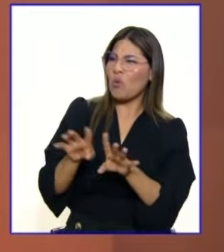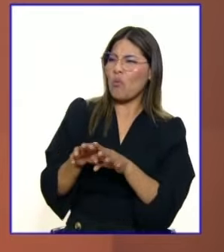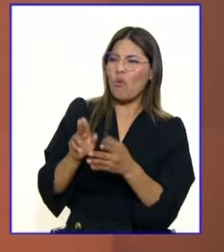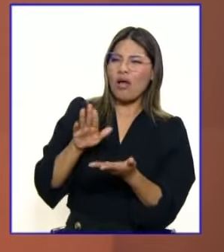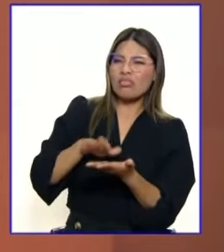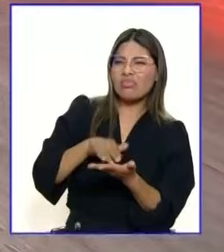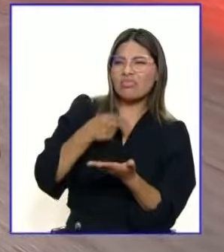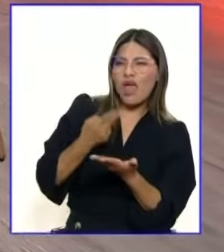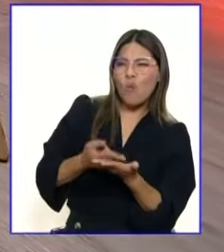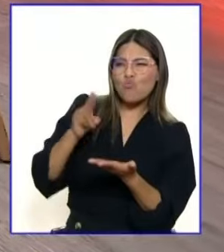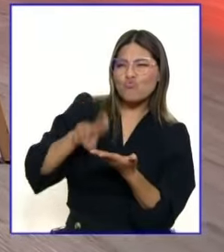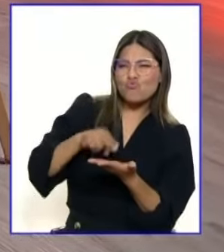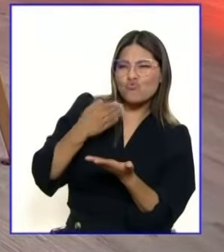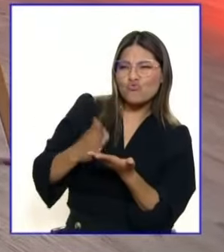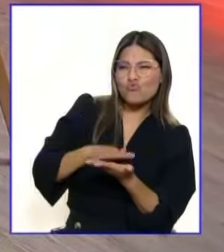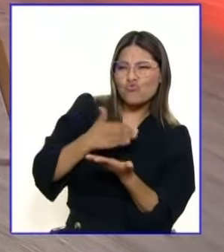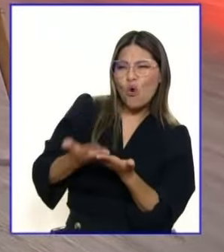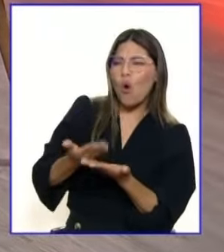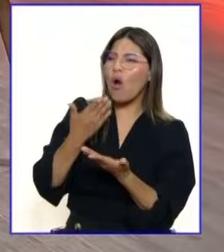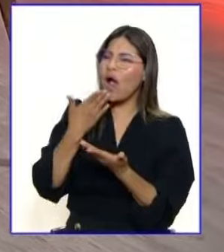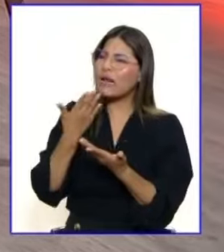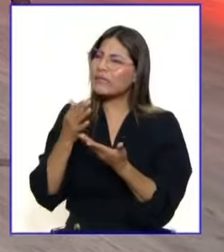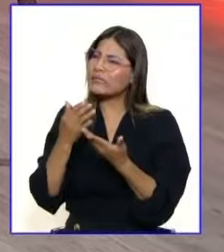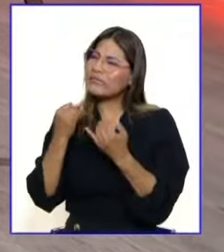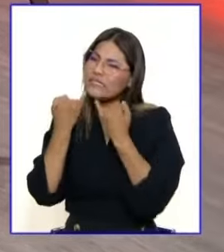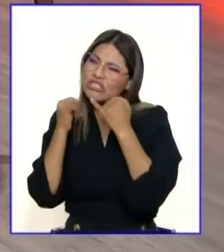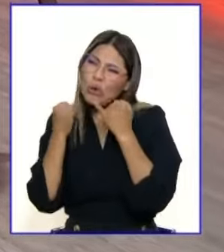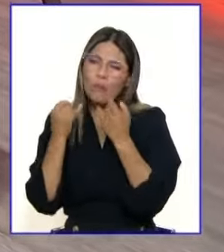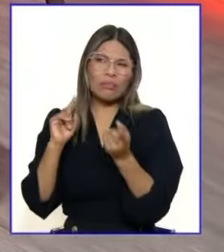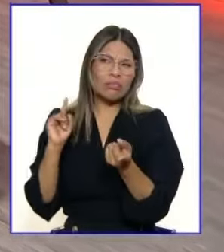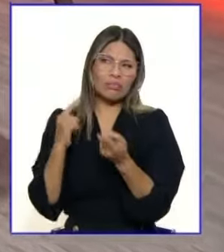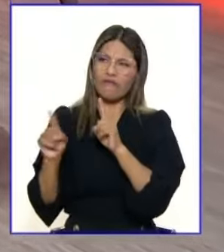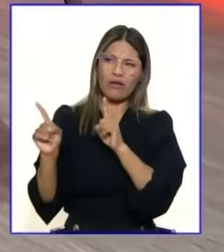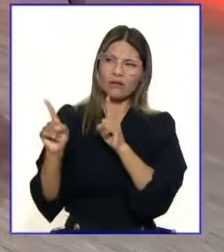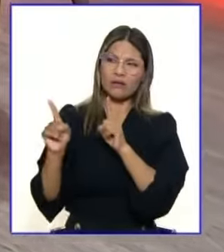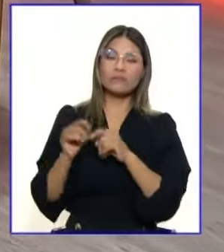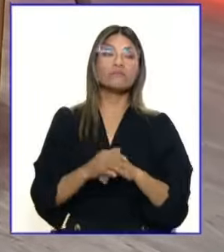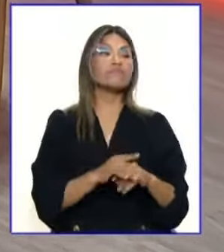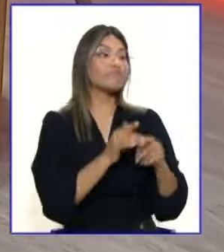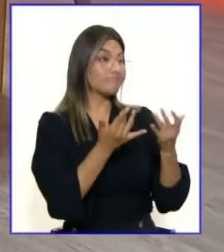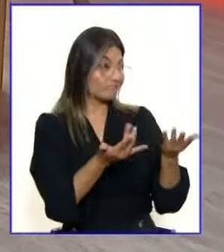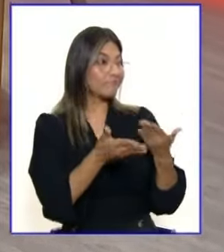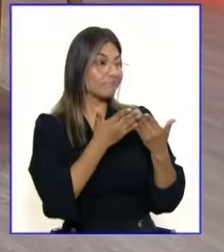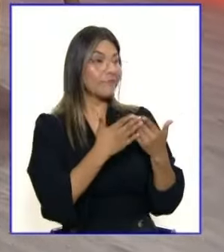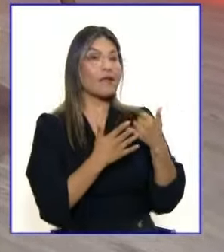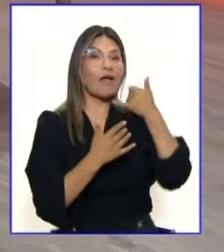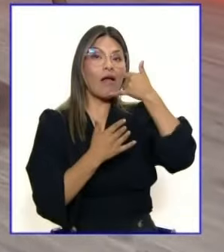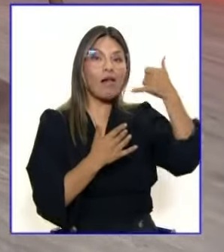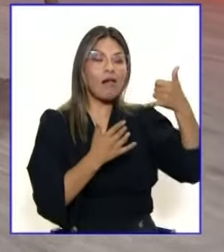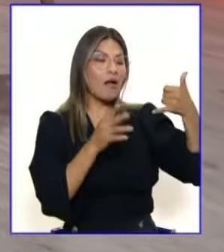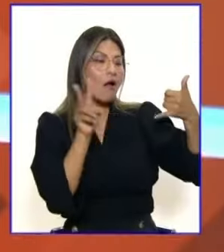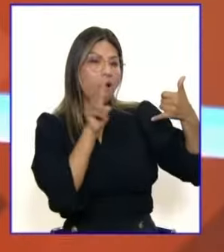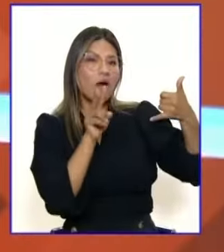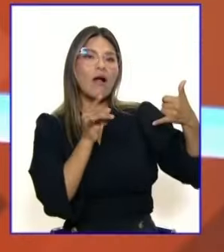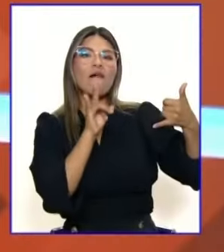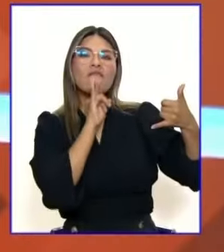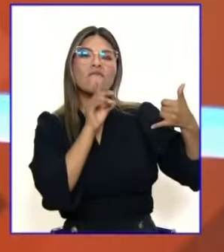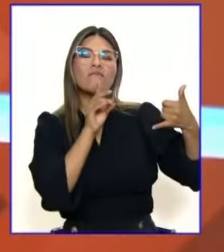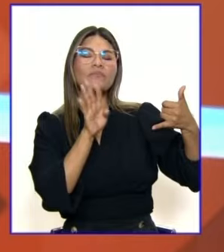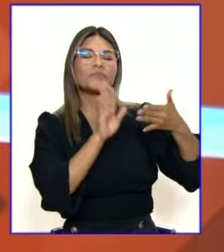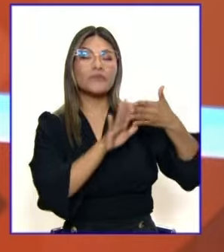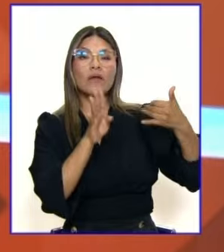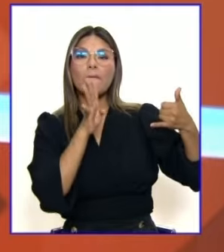directo, nada más. Efectivamente, existe una. Tú puedes ahora ponerte un dispositivo acá, hablas y el dispositivo te traduce al momento,